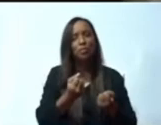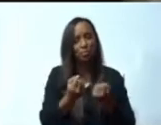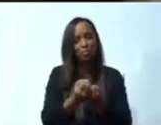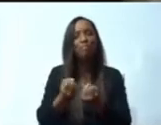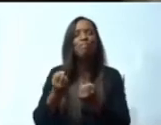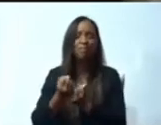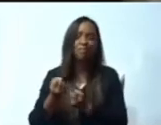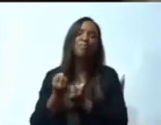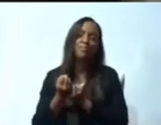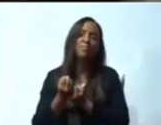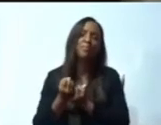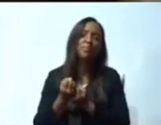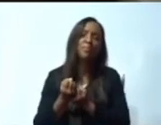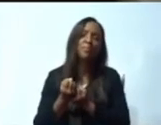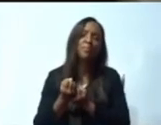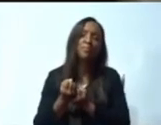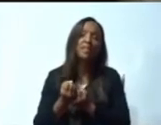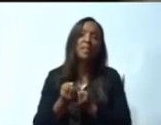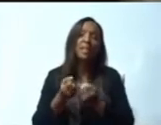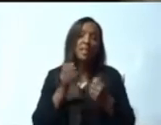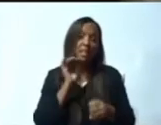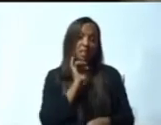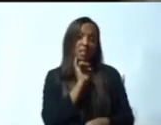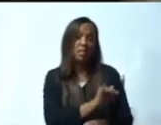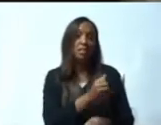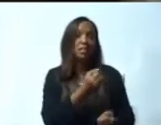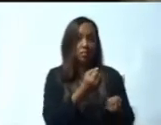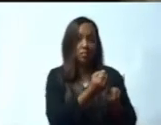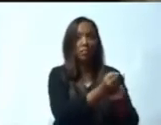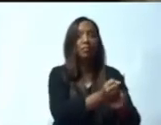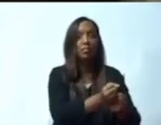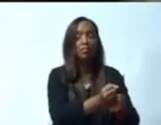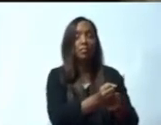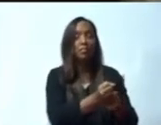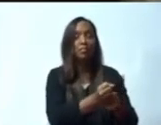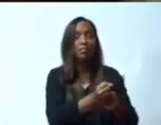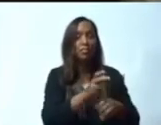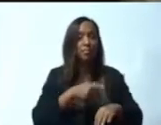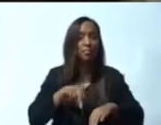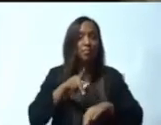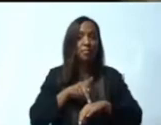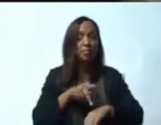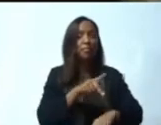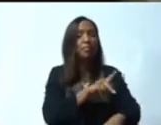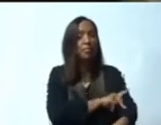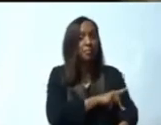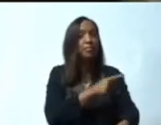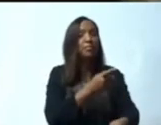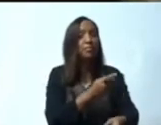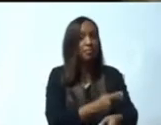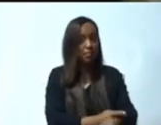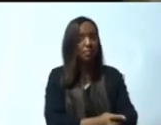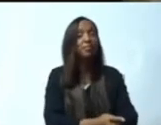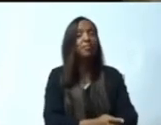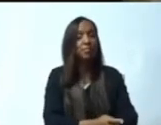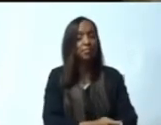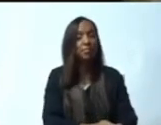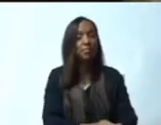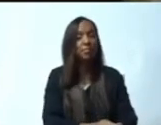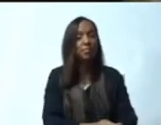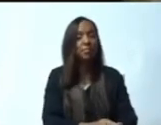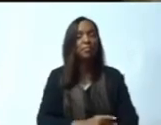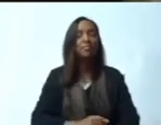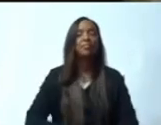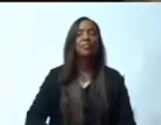siempre acoge mi provincia de Pedernales, y decirle a ustedes que Pedernales los espera. Y ahí